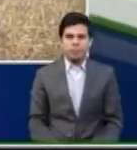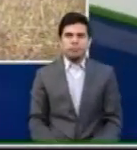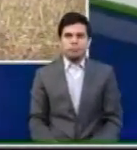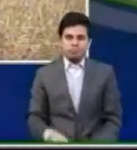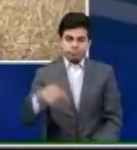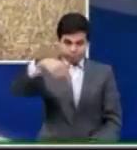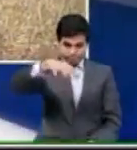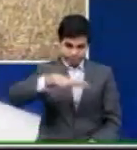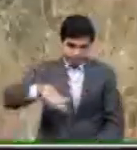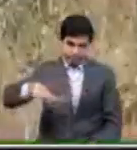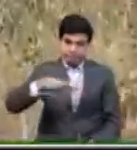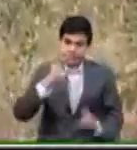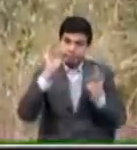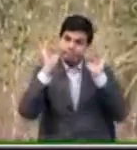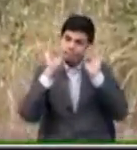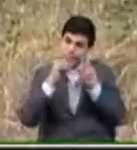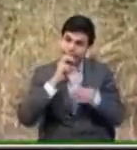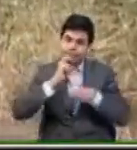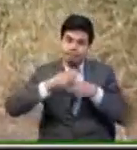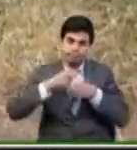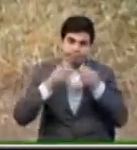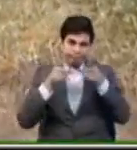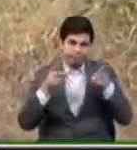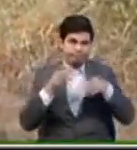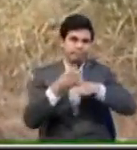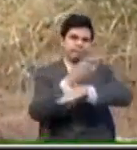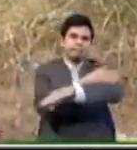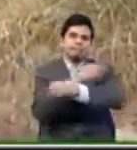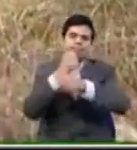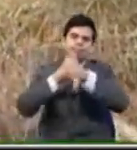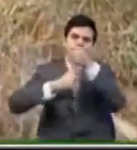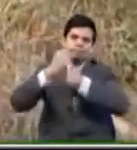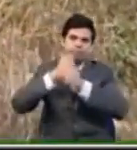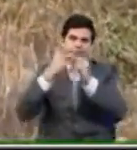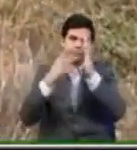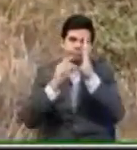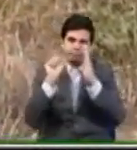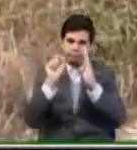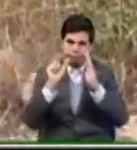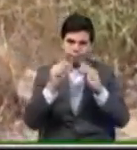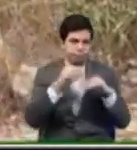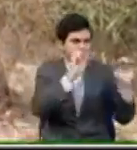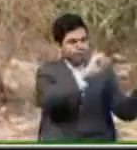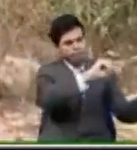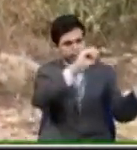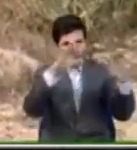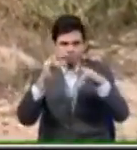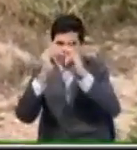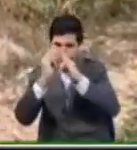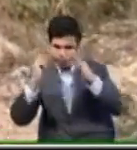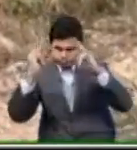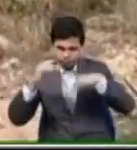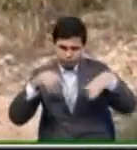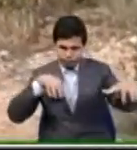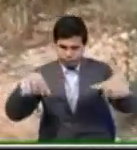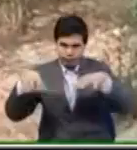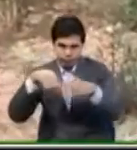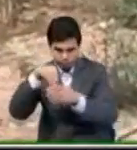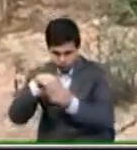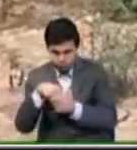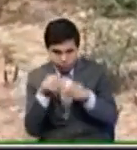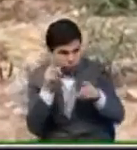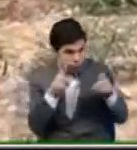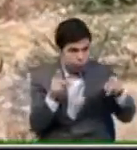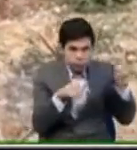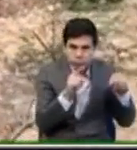Lo que está pasando aquí es muy grave. Damnificados de la ola invernal del 2011 aquí en el barrio San Rafael están denunciando que personas ajenas a la tragedia